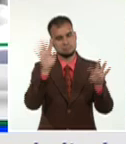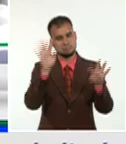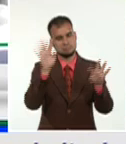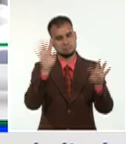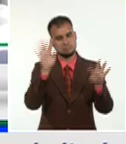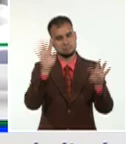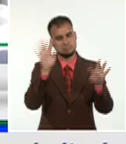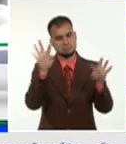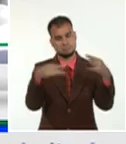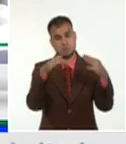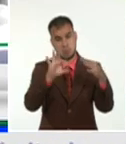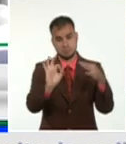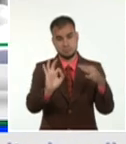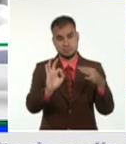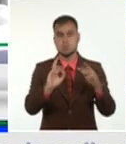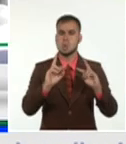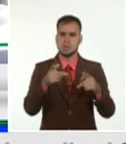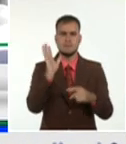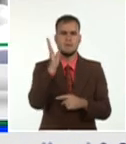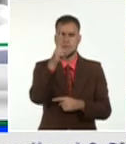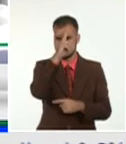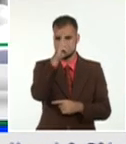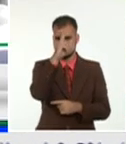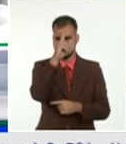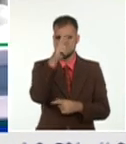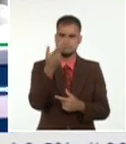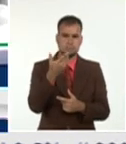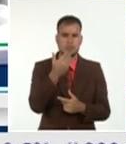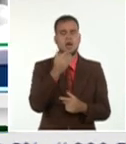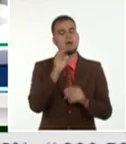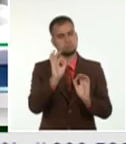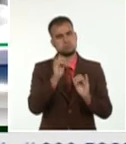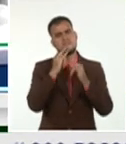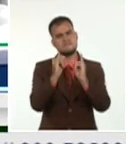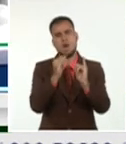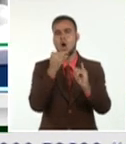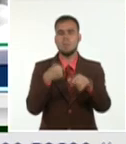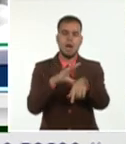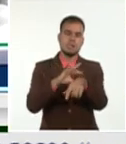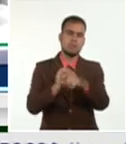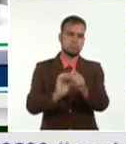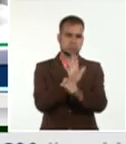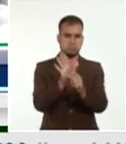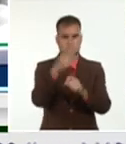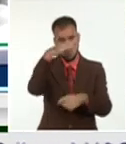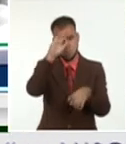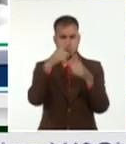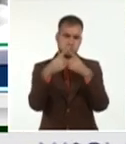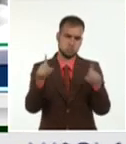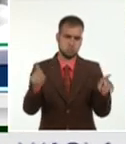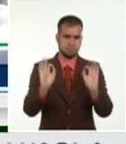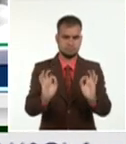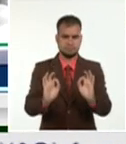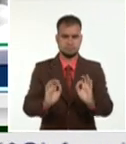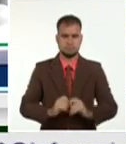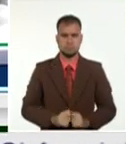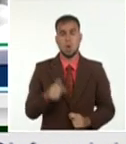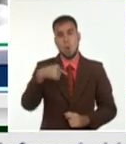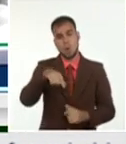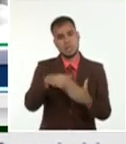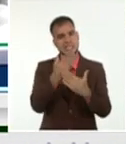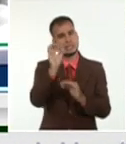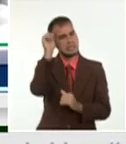A una nueva conferencia de prensa sobre el enfrentamiento a la COVID-19 en territorio nacional. Hoy es sábado 12 de junio del